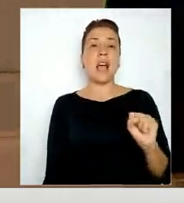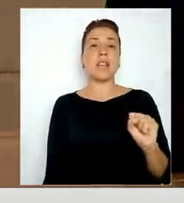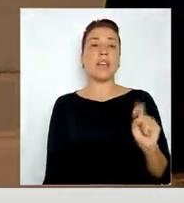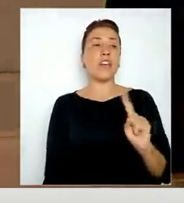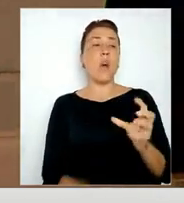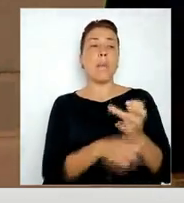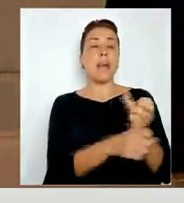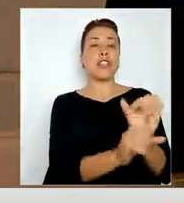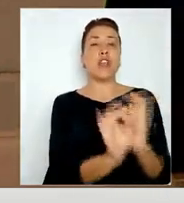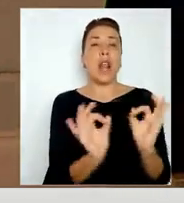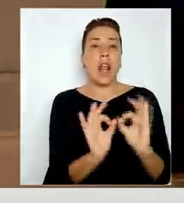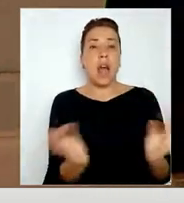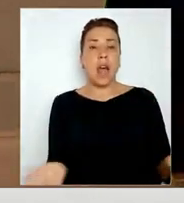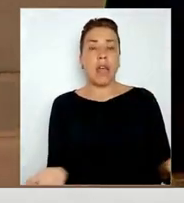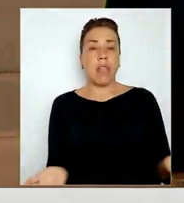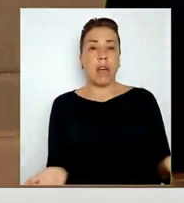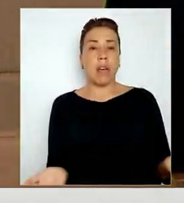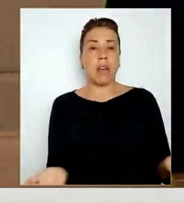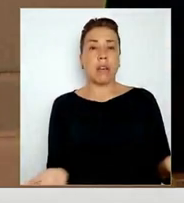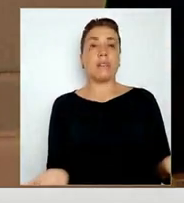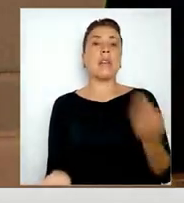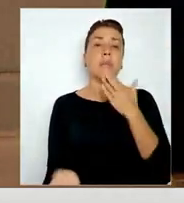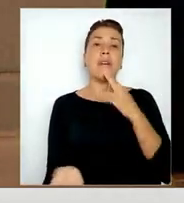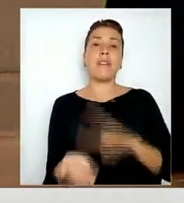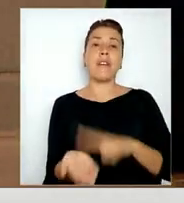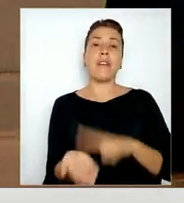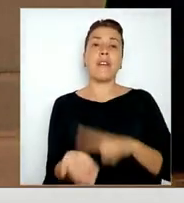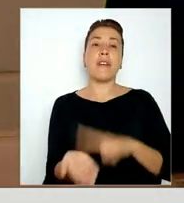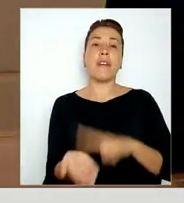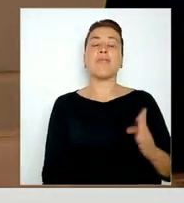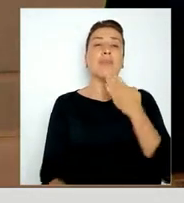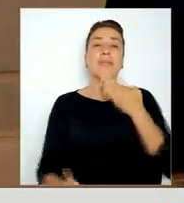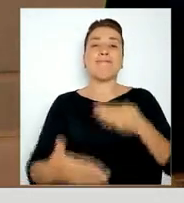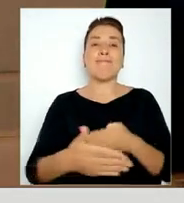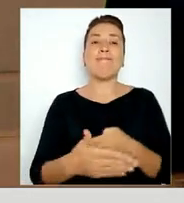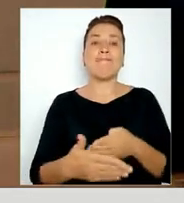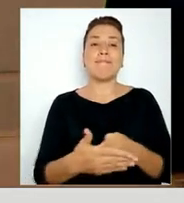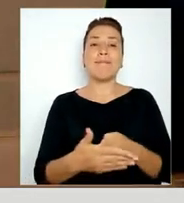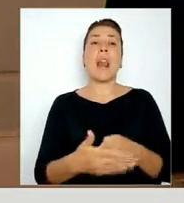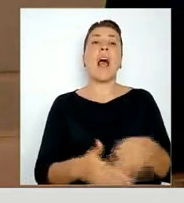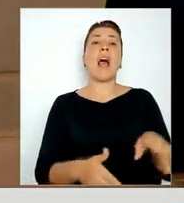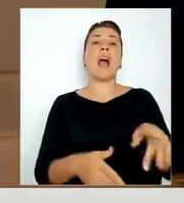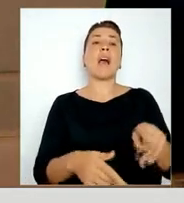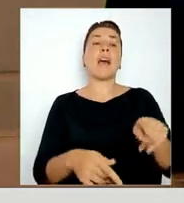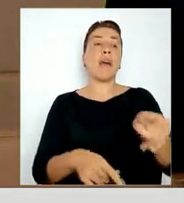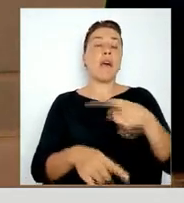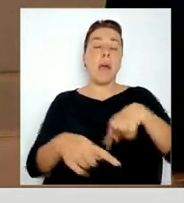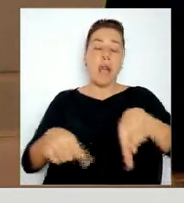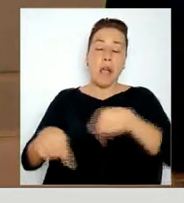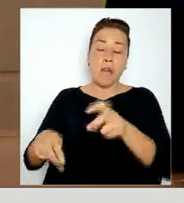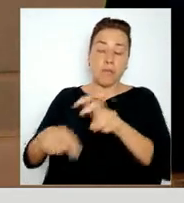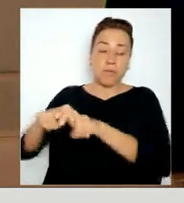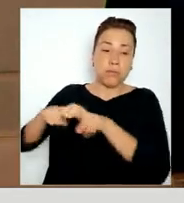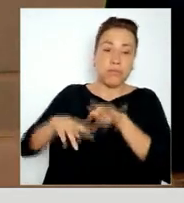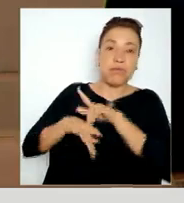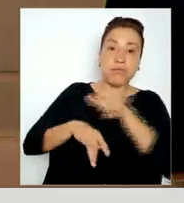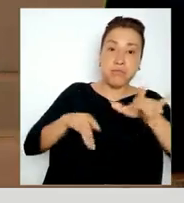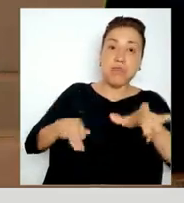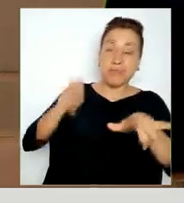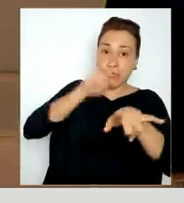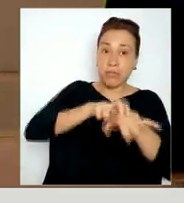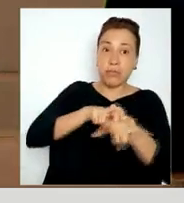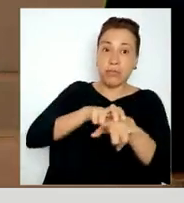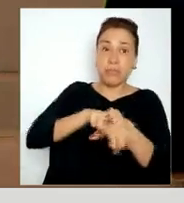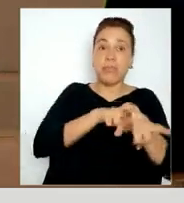es cierto también que Venezuela pone obstáculos para redirigir o reconducir a ciudadanos en su país a Venezuela